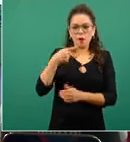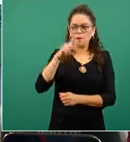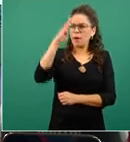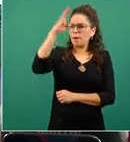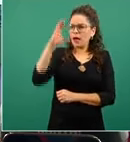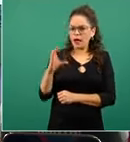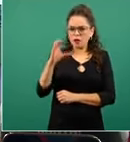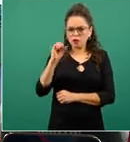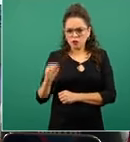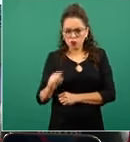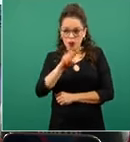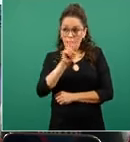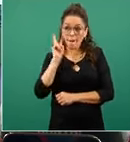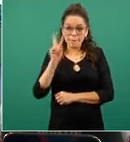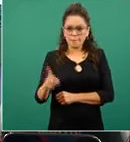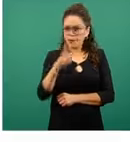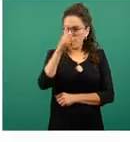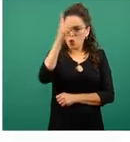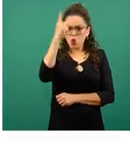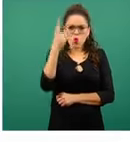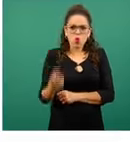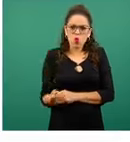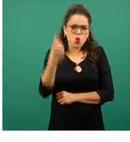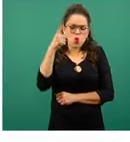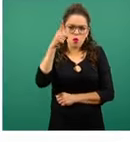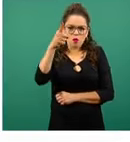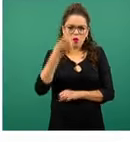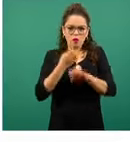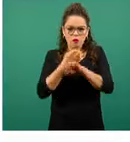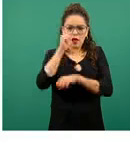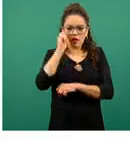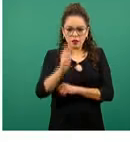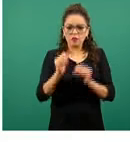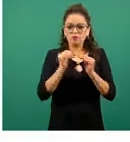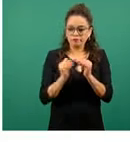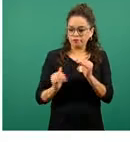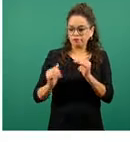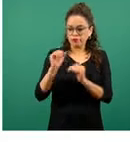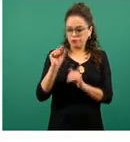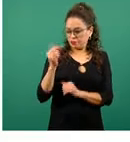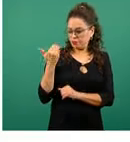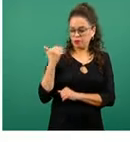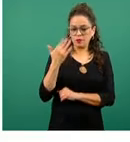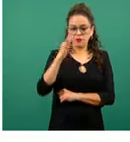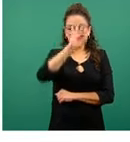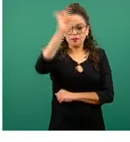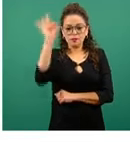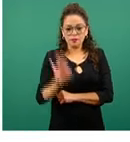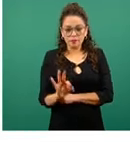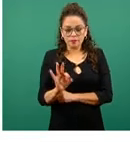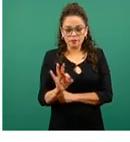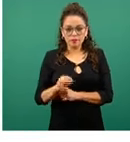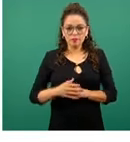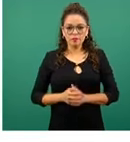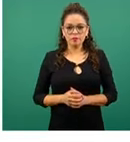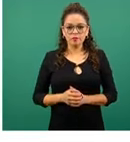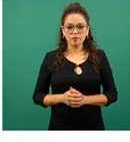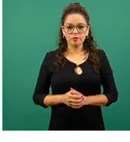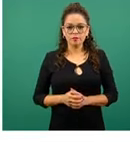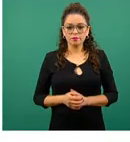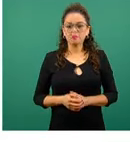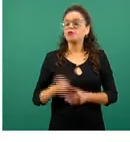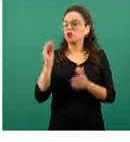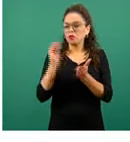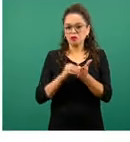podemos ver, es la única entidad que tuvo un incremento precisamente al 50%, o sea, apenas está logrando el 50%, todavía tiene